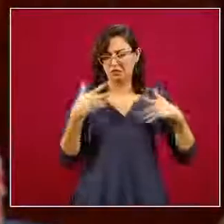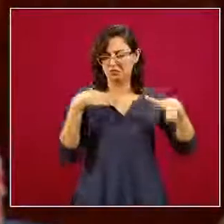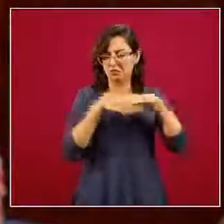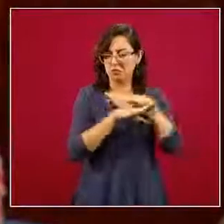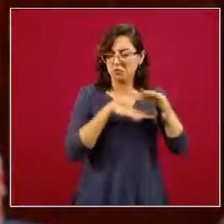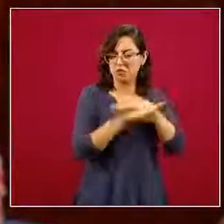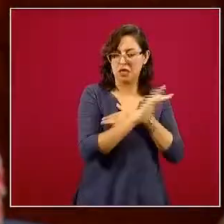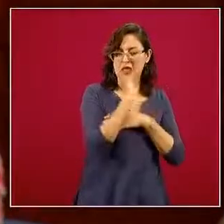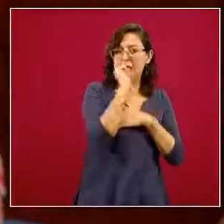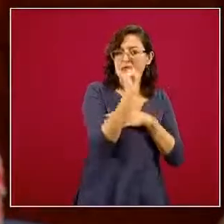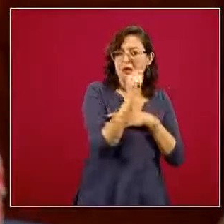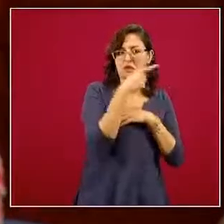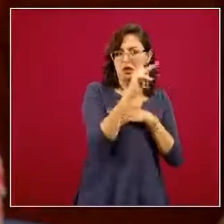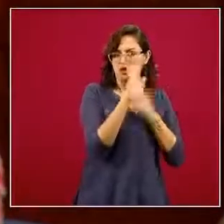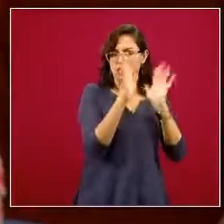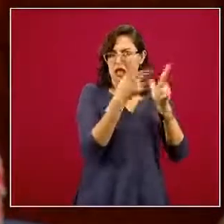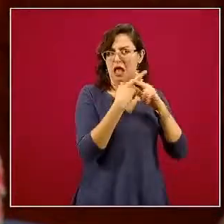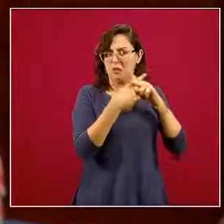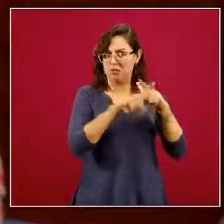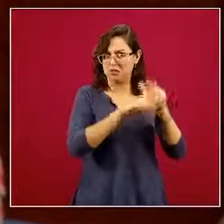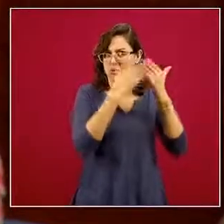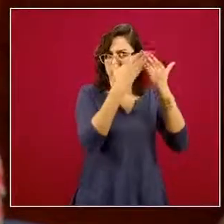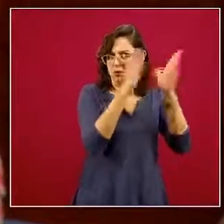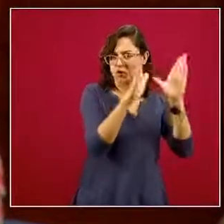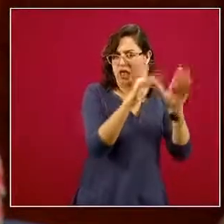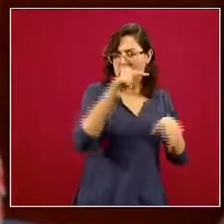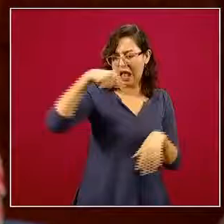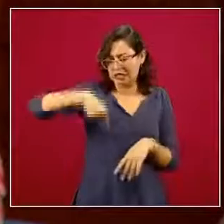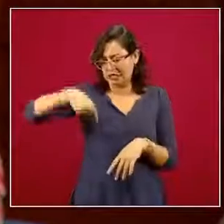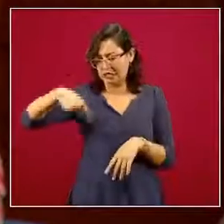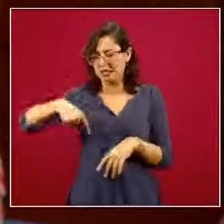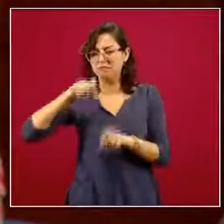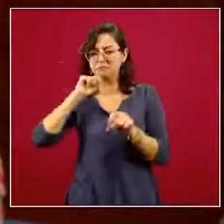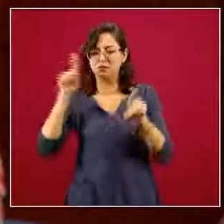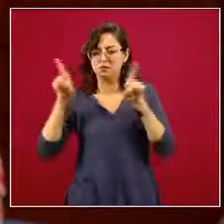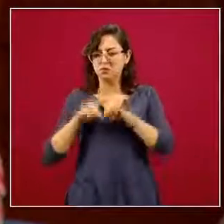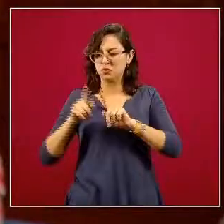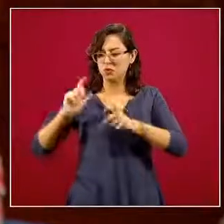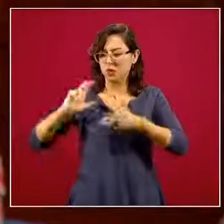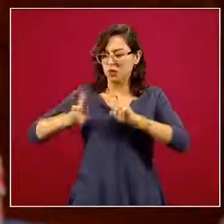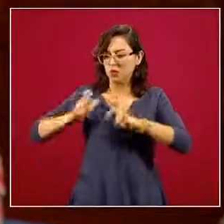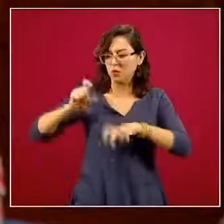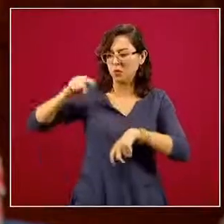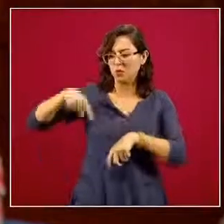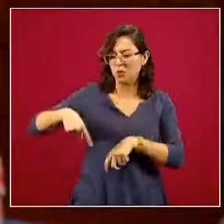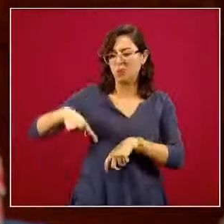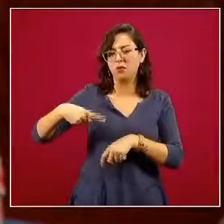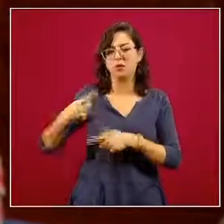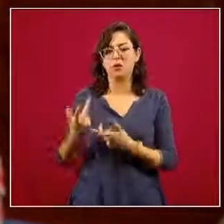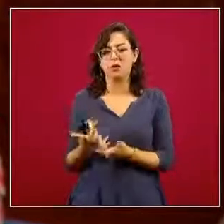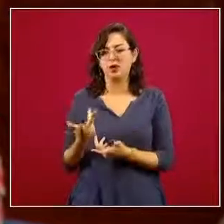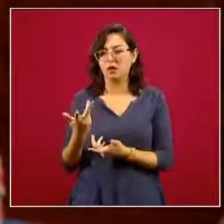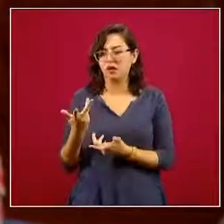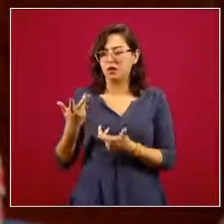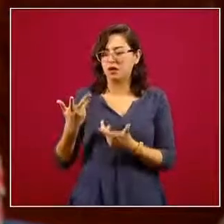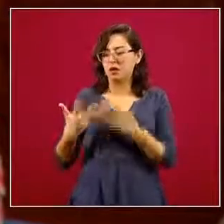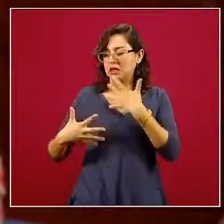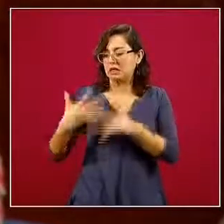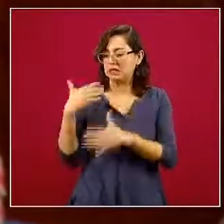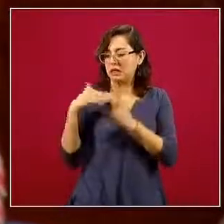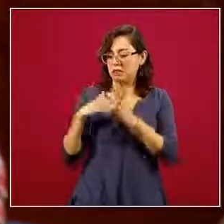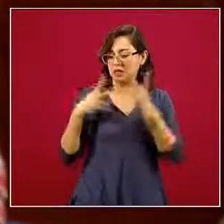pregunto de este modo porque de este deporte espectáculo dependen más de 15,000